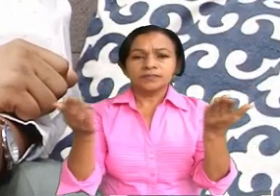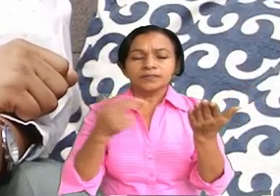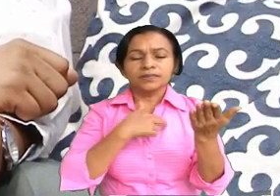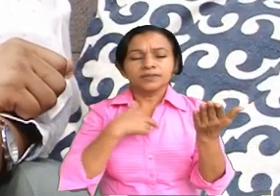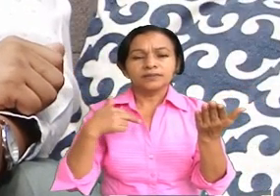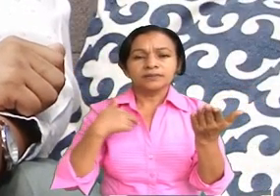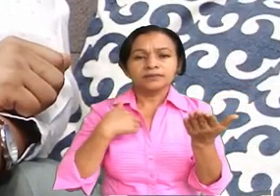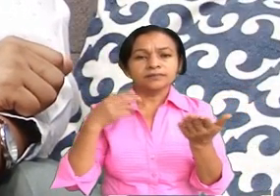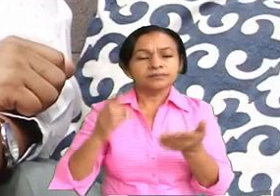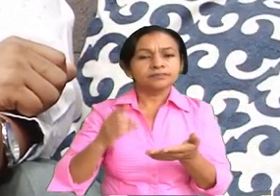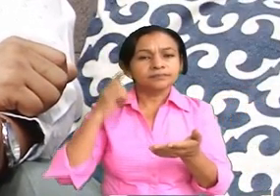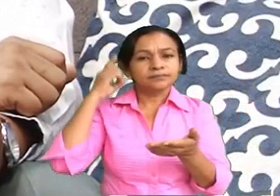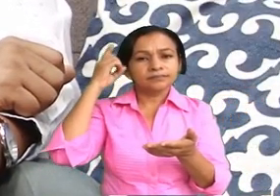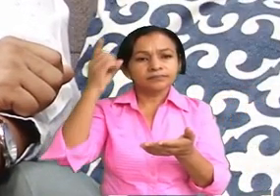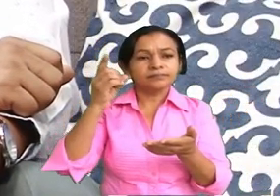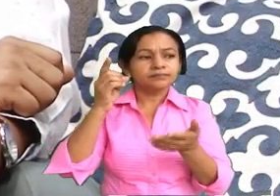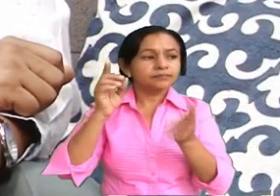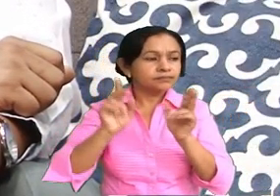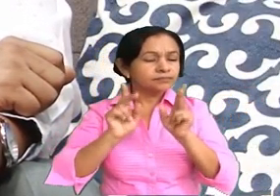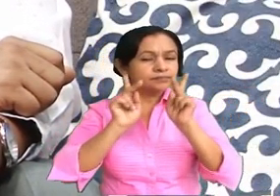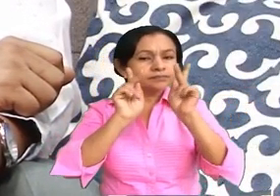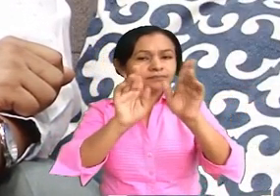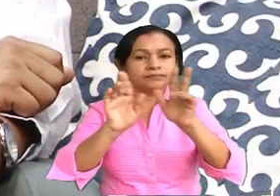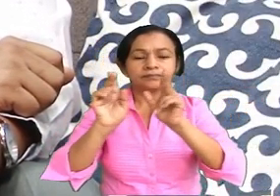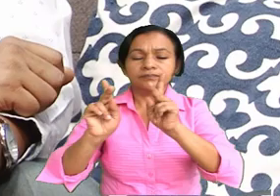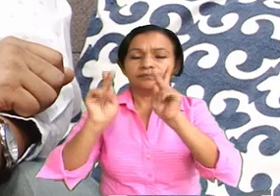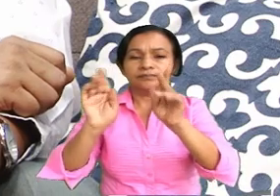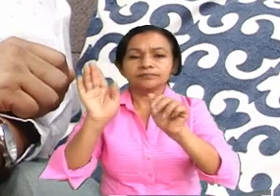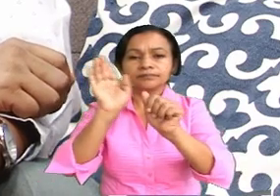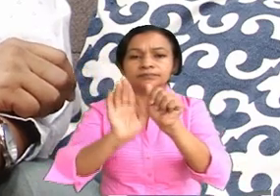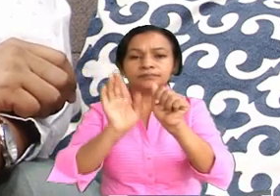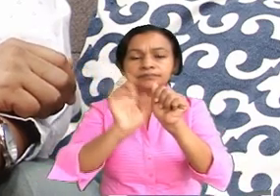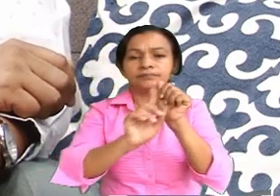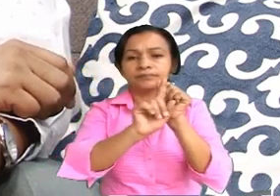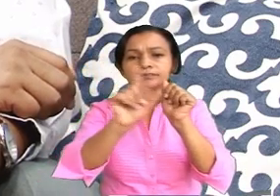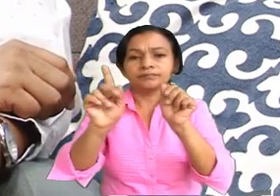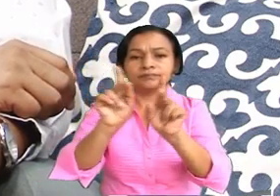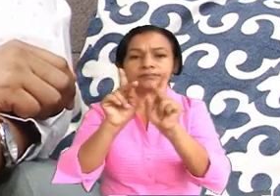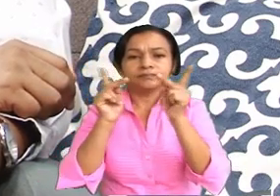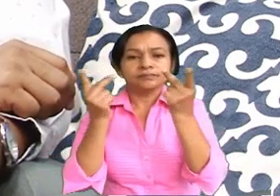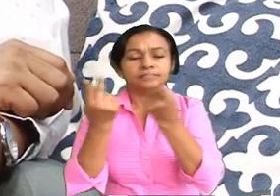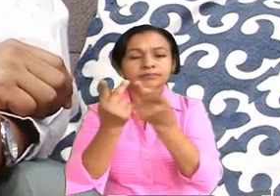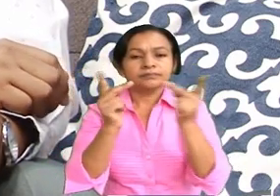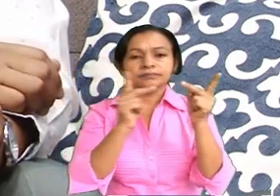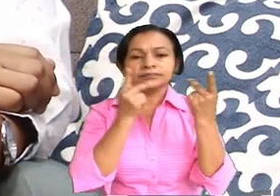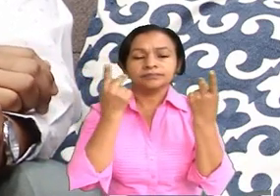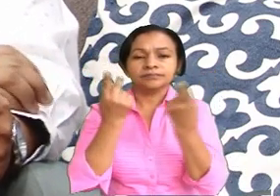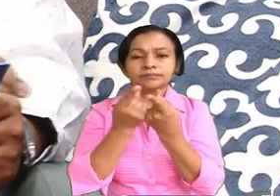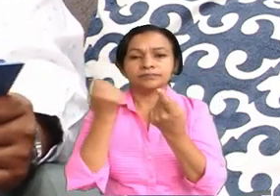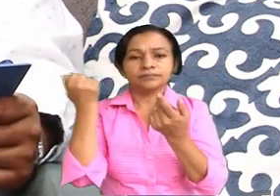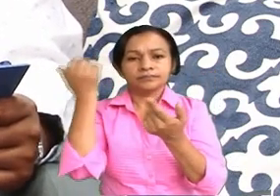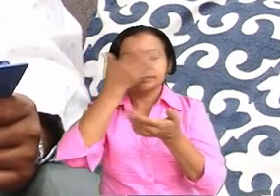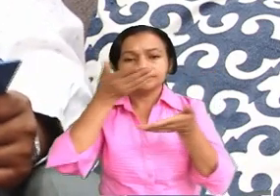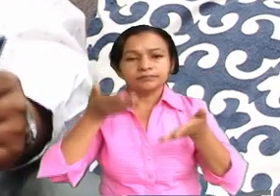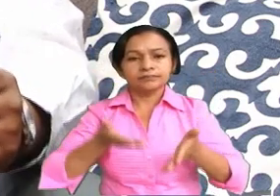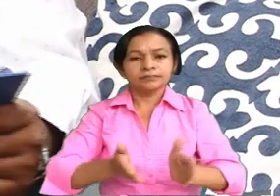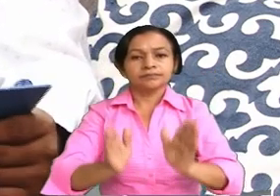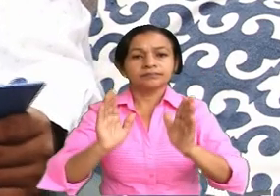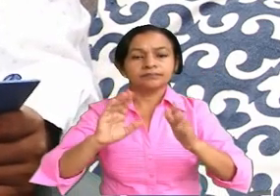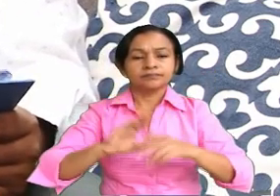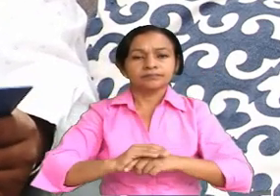modelos de desarrollo a partir de esas particularidades de cada una de las comunidades de los pueblos originarios o afrodescendientes. Tenemos que hacer una pausa.